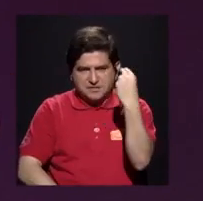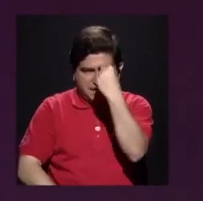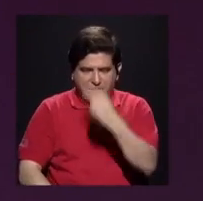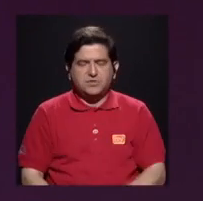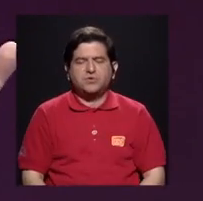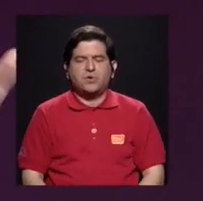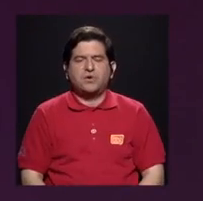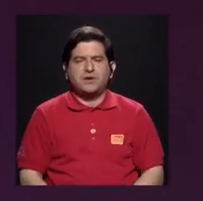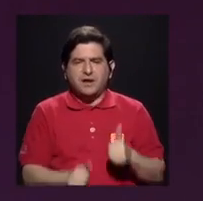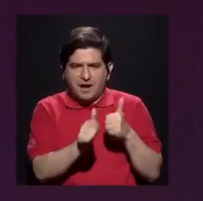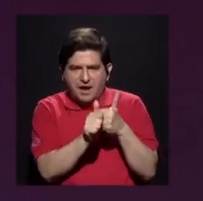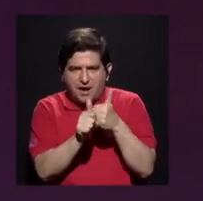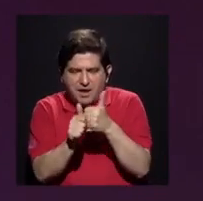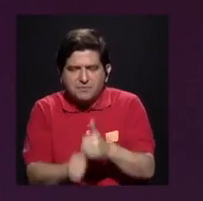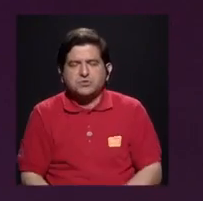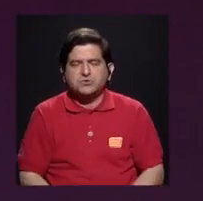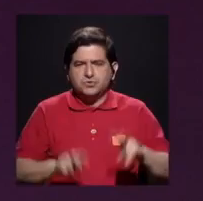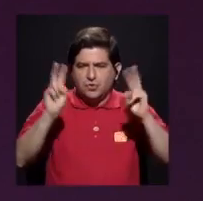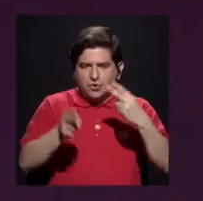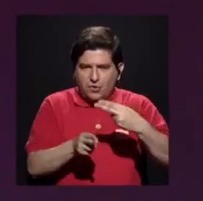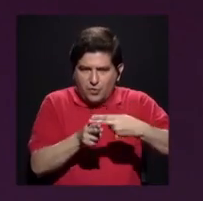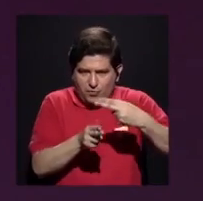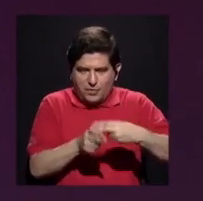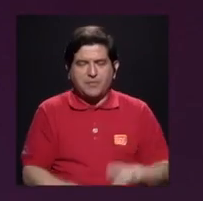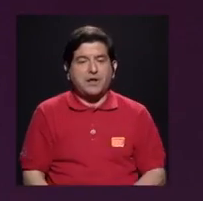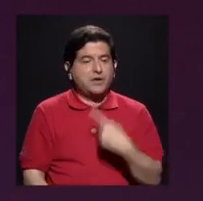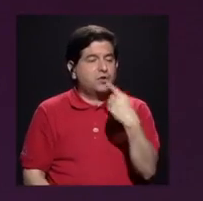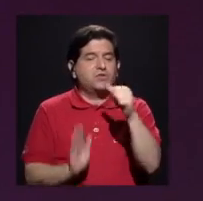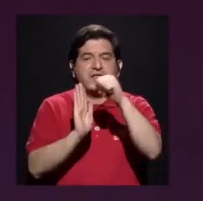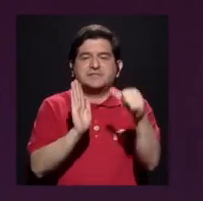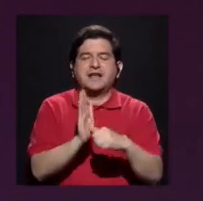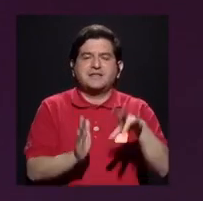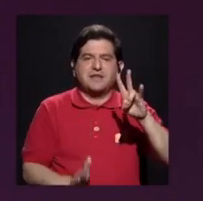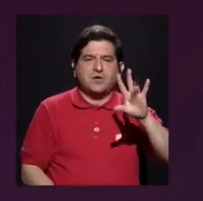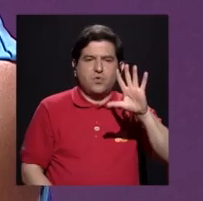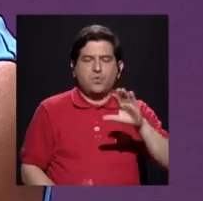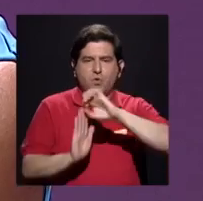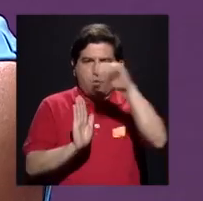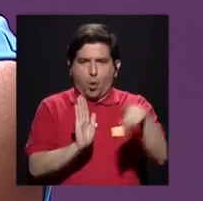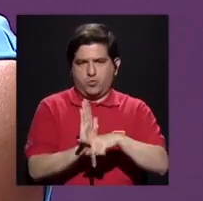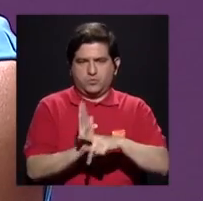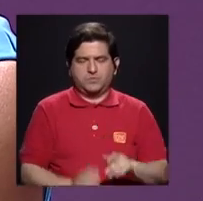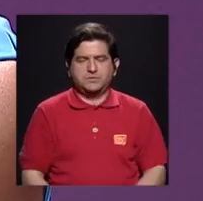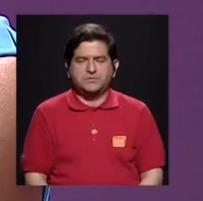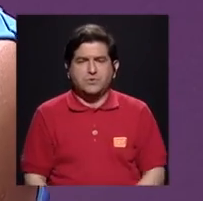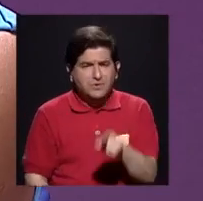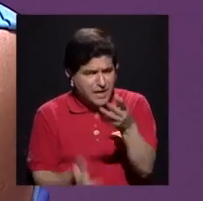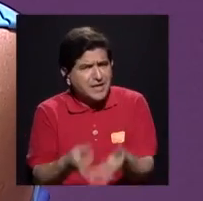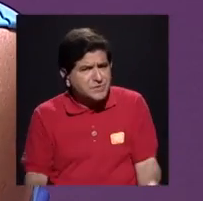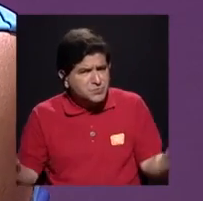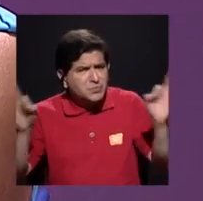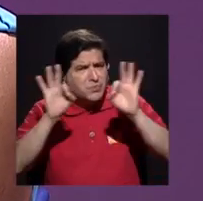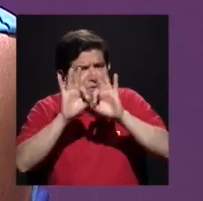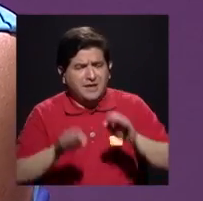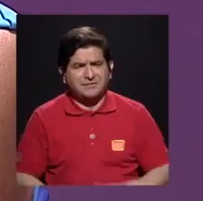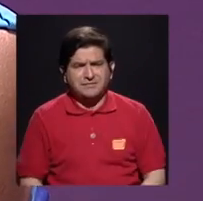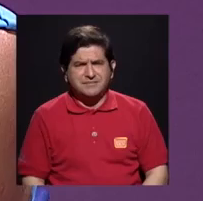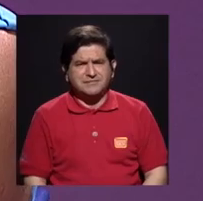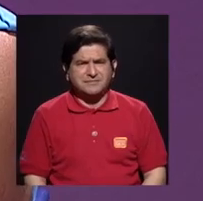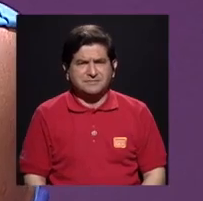reza literalmente el artículo 75 de la constitución eso es algo muy importante andalucía porque qué